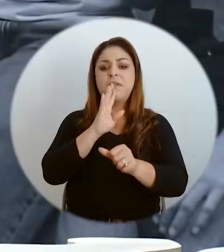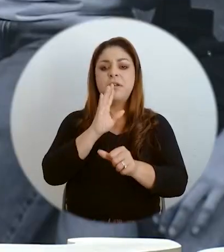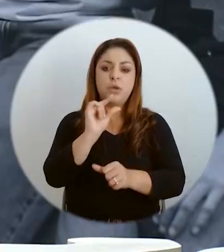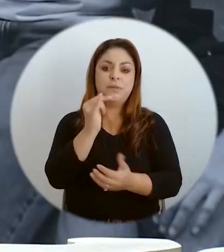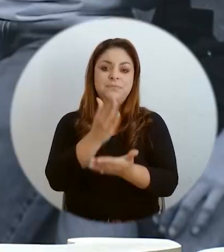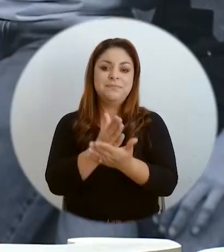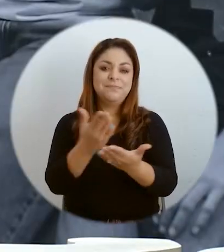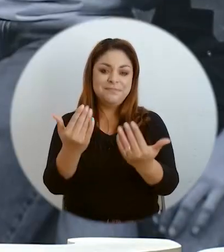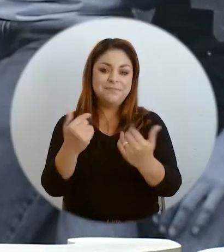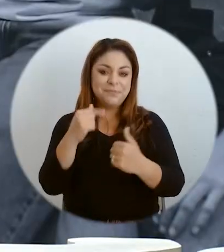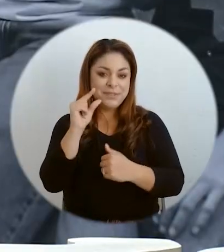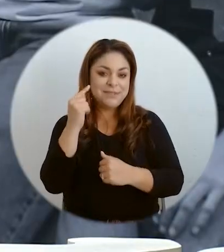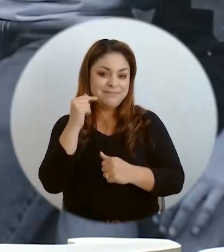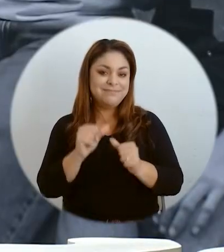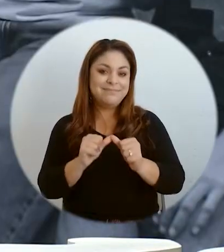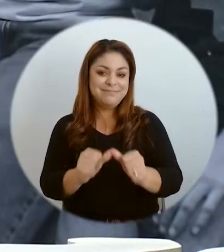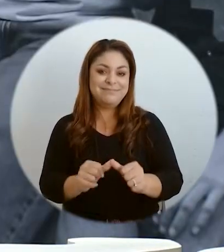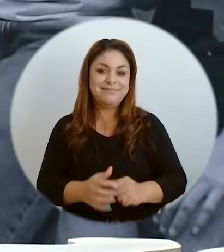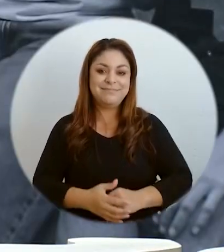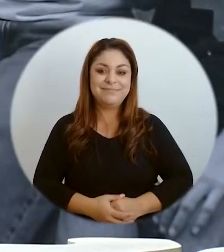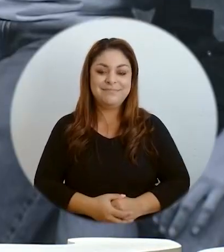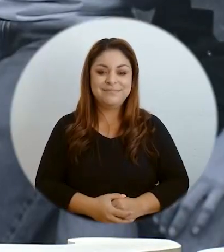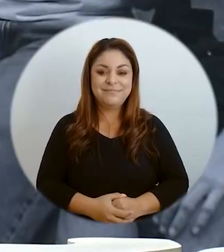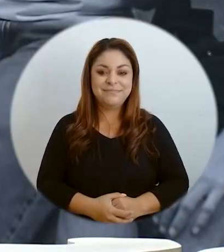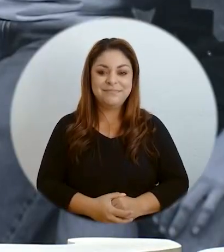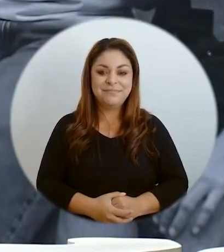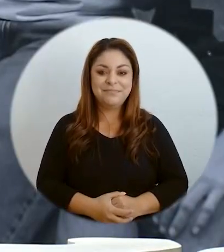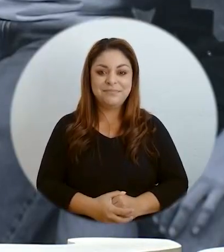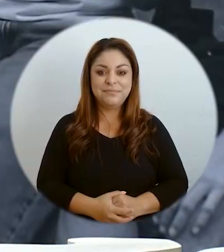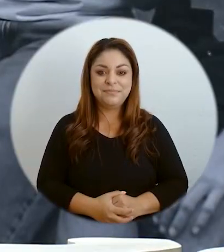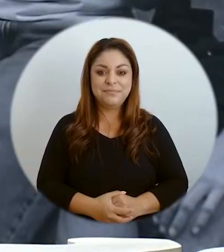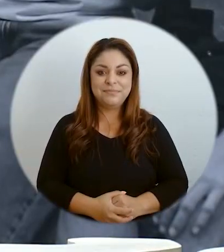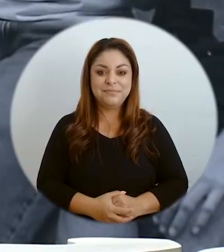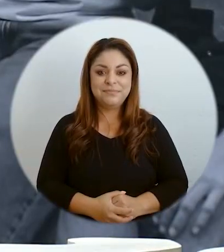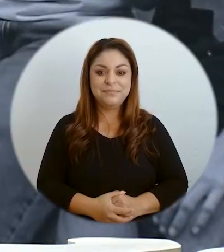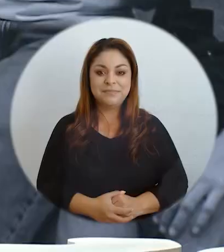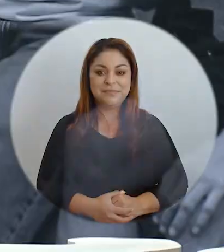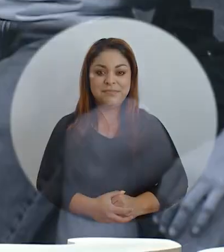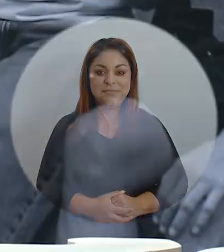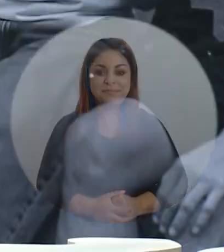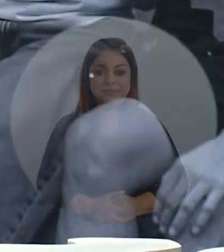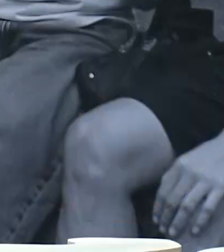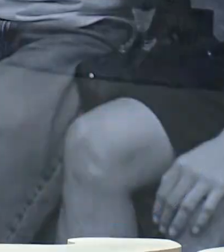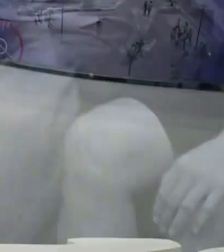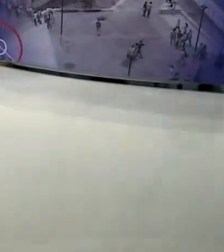excepción. Vamos a seguir hablando de este tema después de la pausa. Quédese con Una Mirada y ya regresamos.